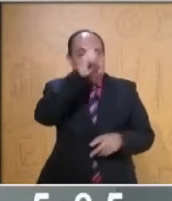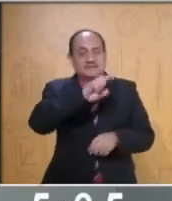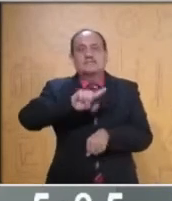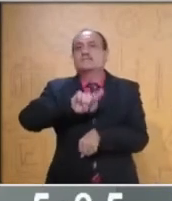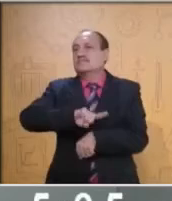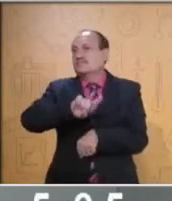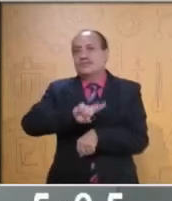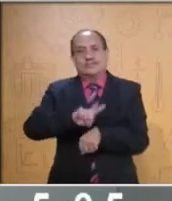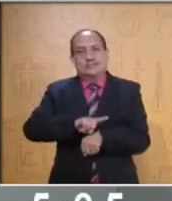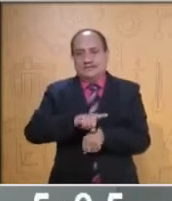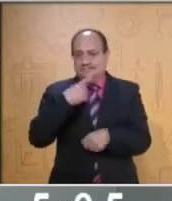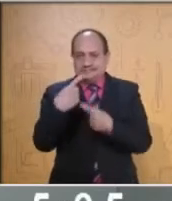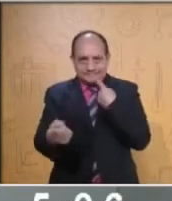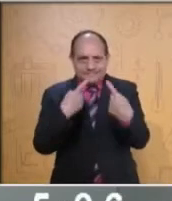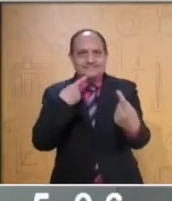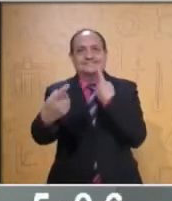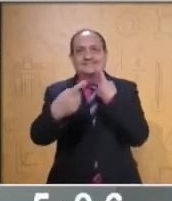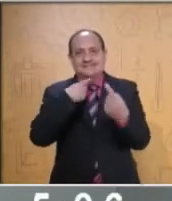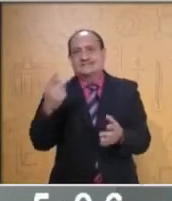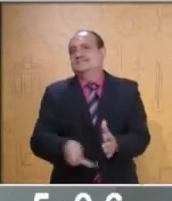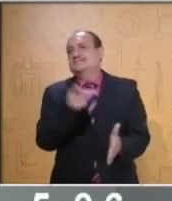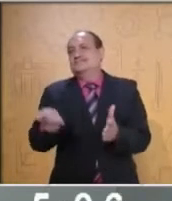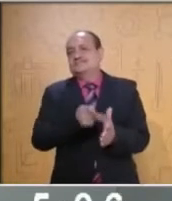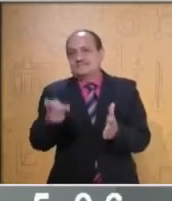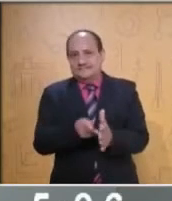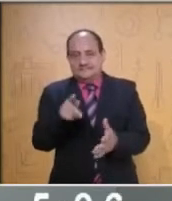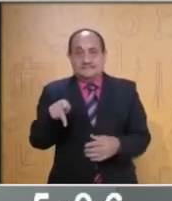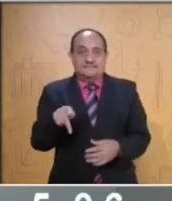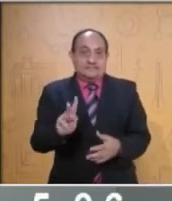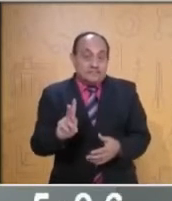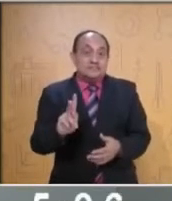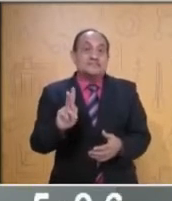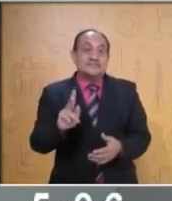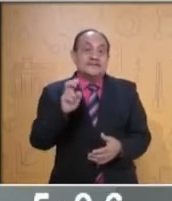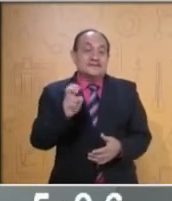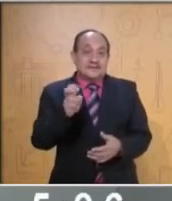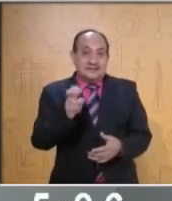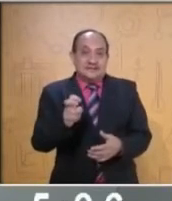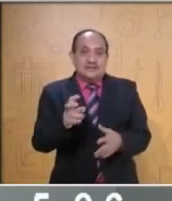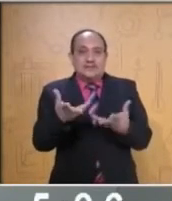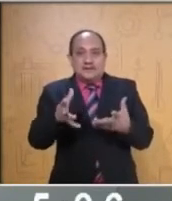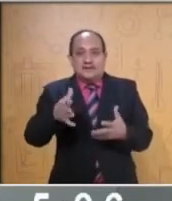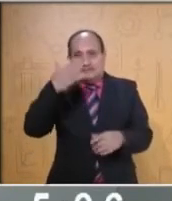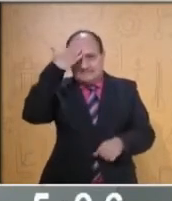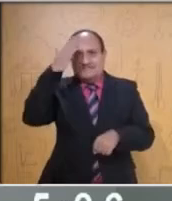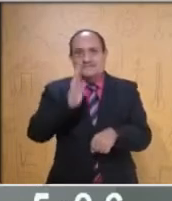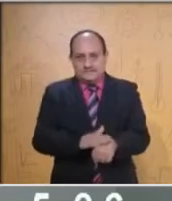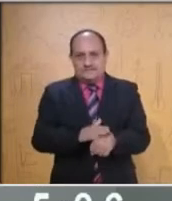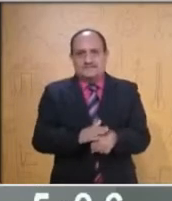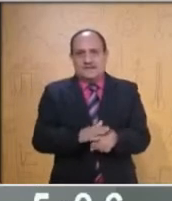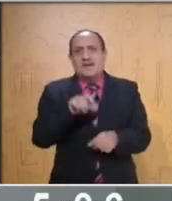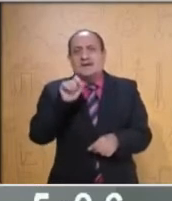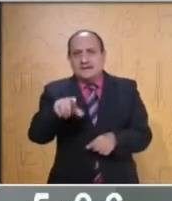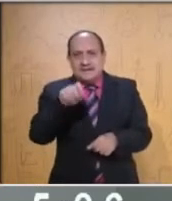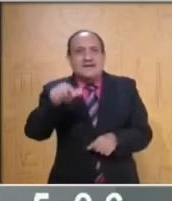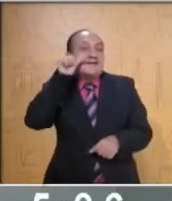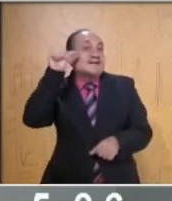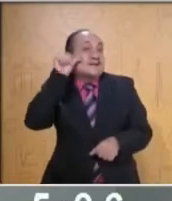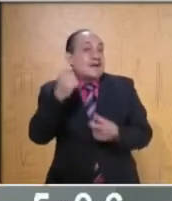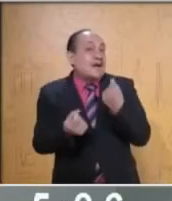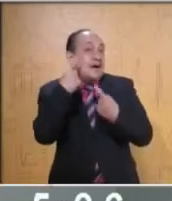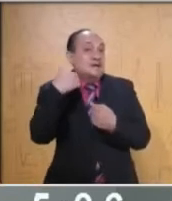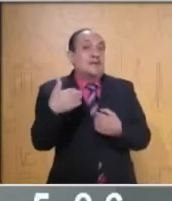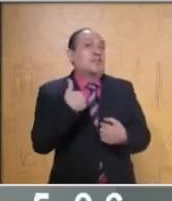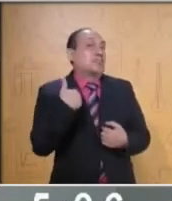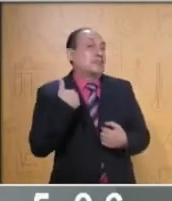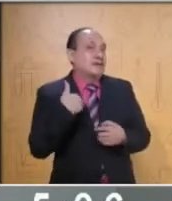y constantemente estemos manejando estas situaciones, sin embargo es para que no se nos olvide. Incluso el día de ayer alguien me hacía el